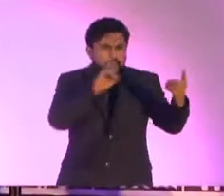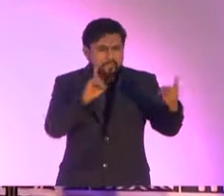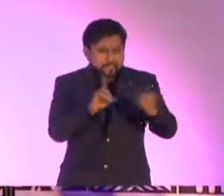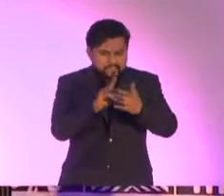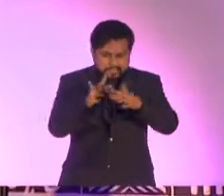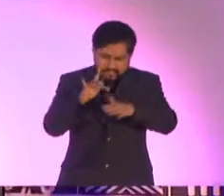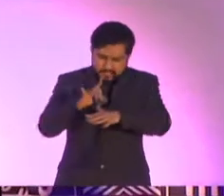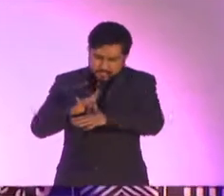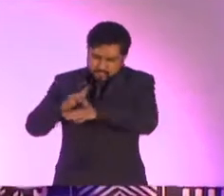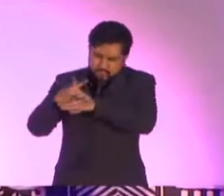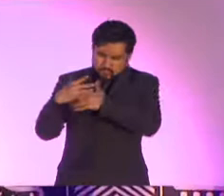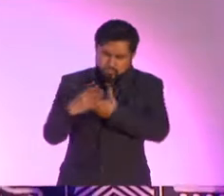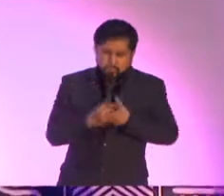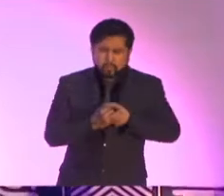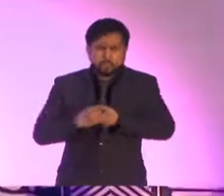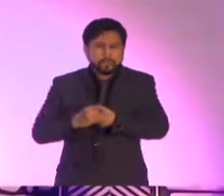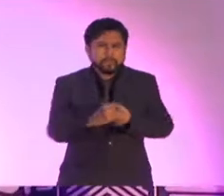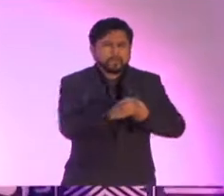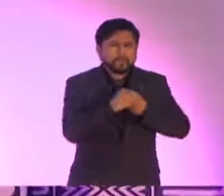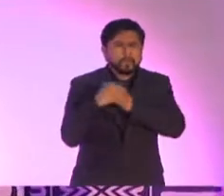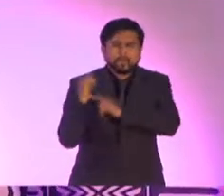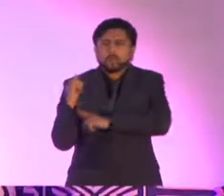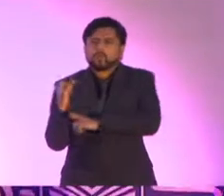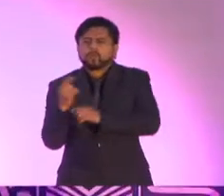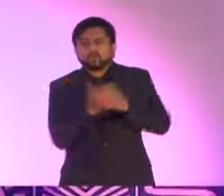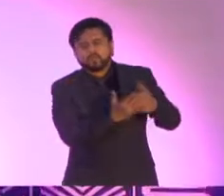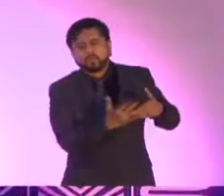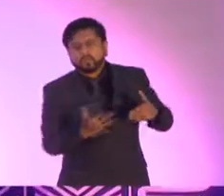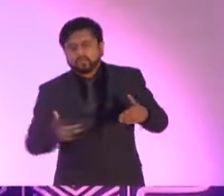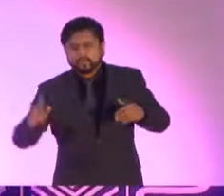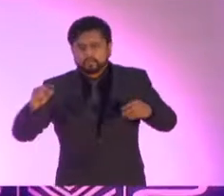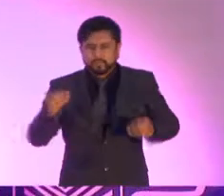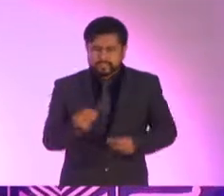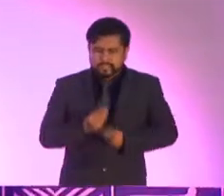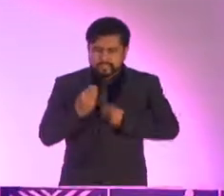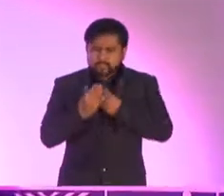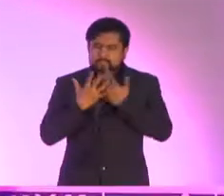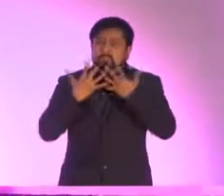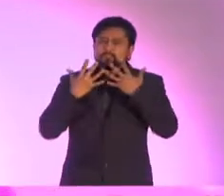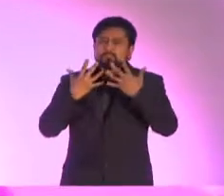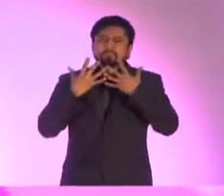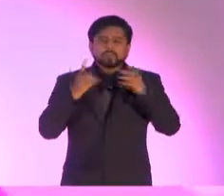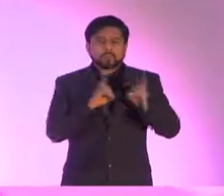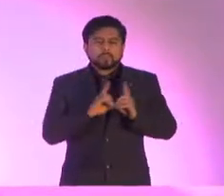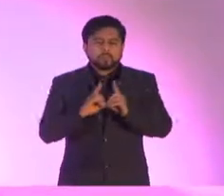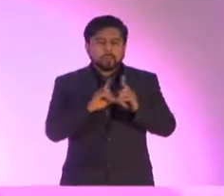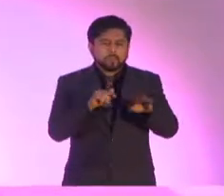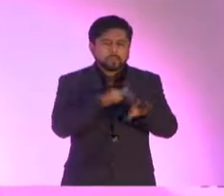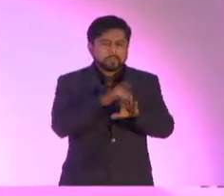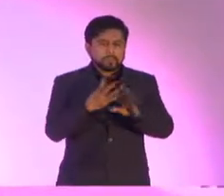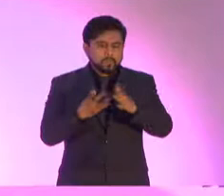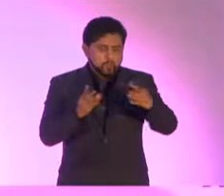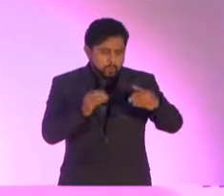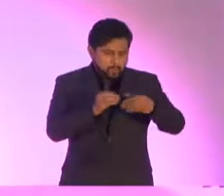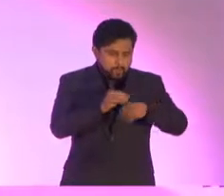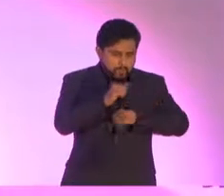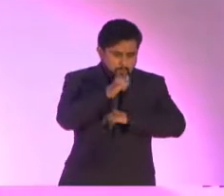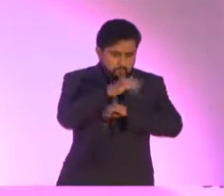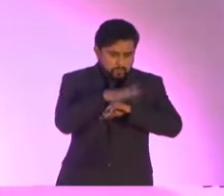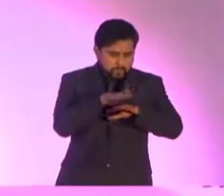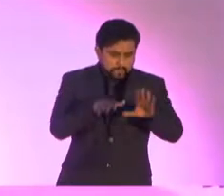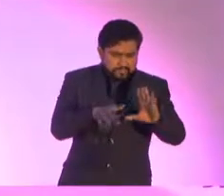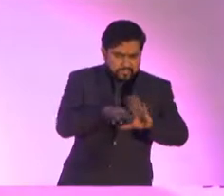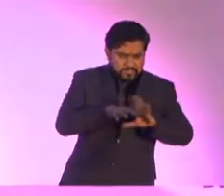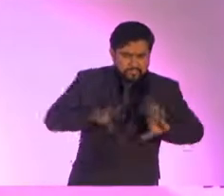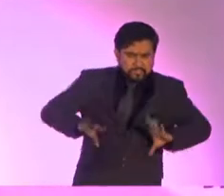junio las manos, y nos extraviaremos lo que resta de la primavera. Yo en tu pubis, tú en